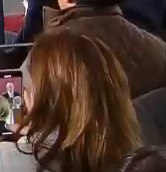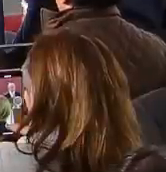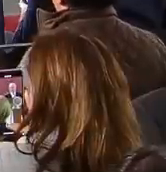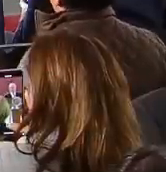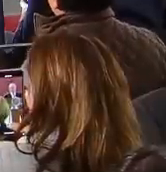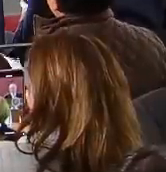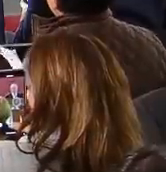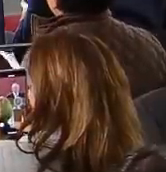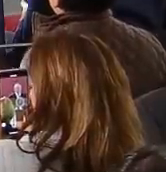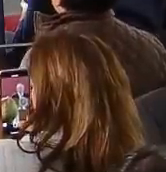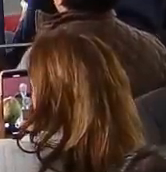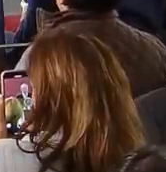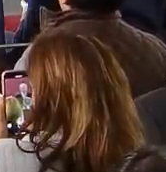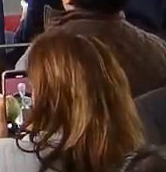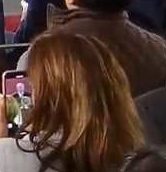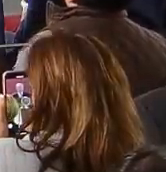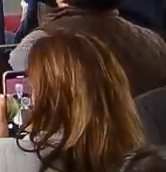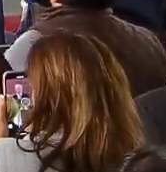porque